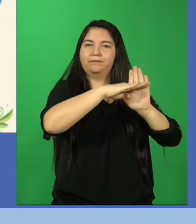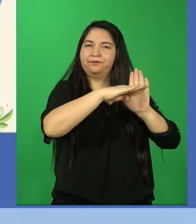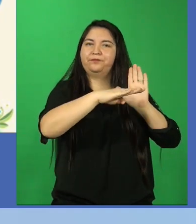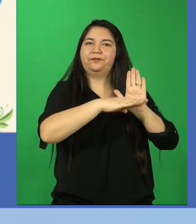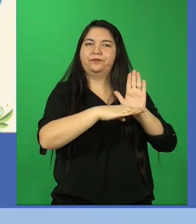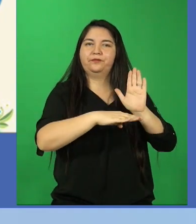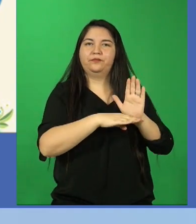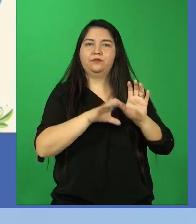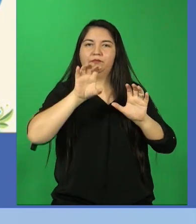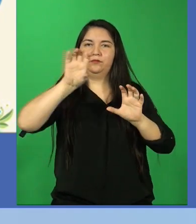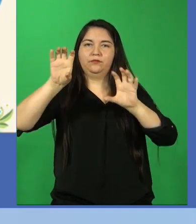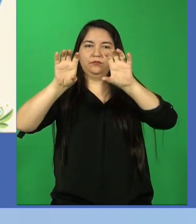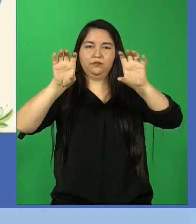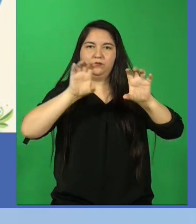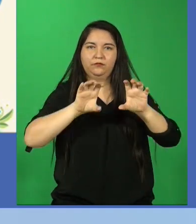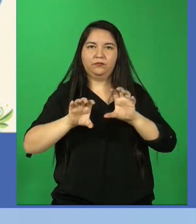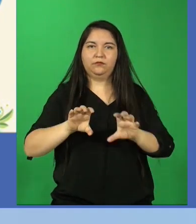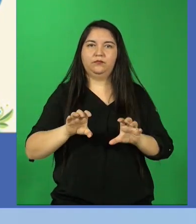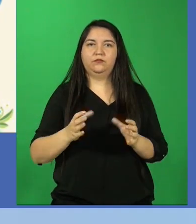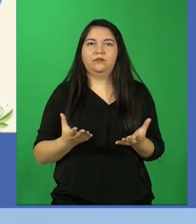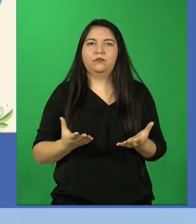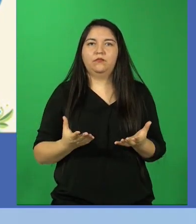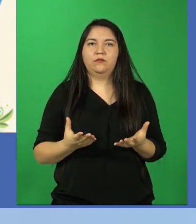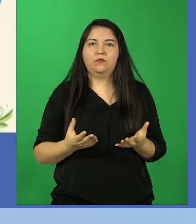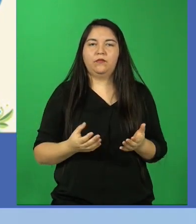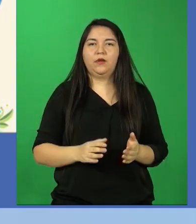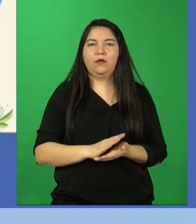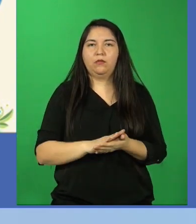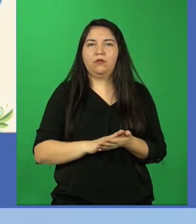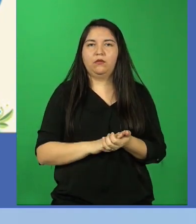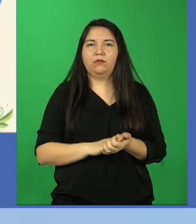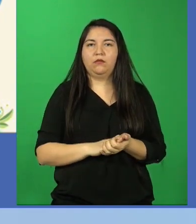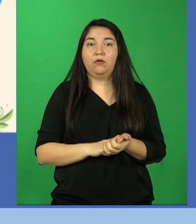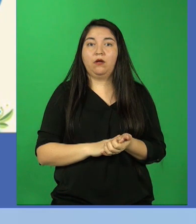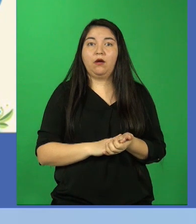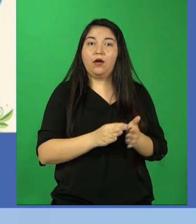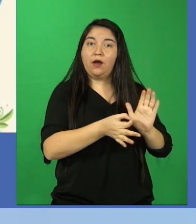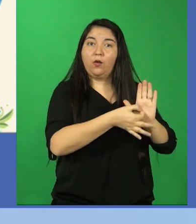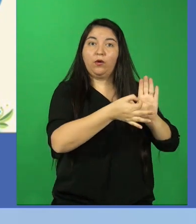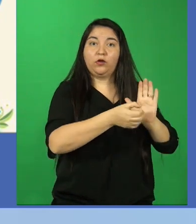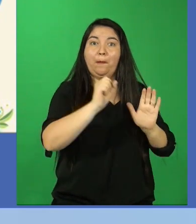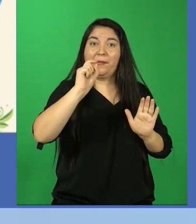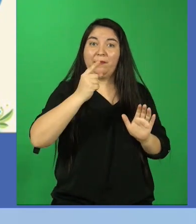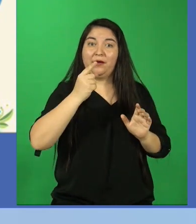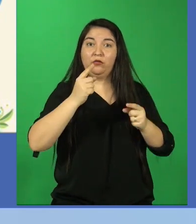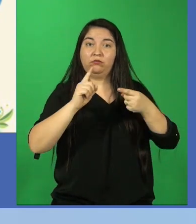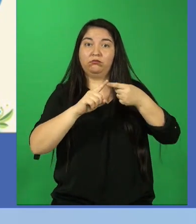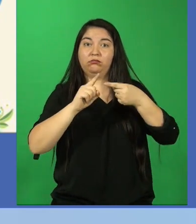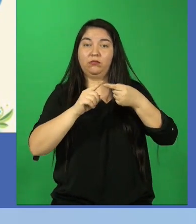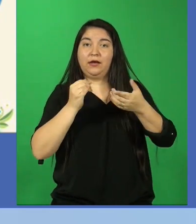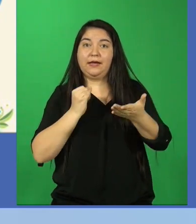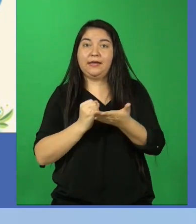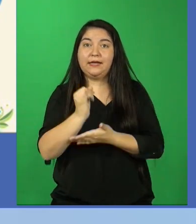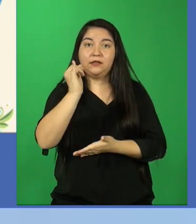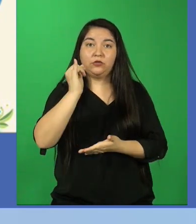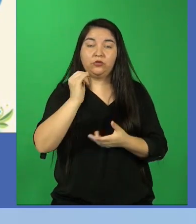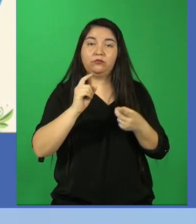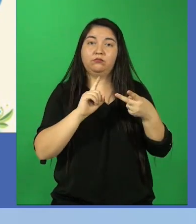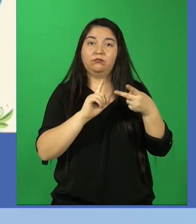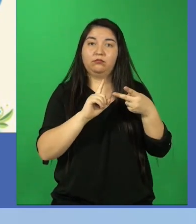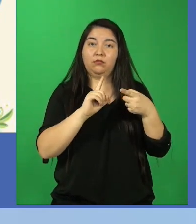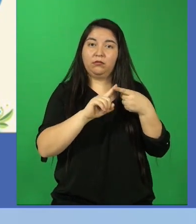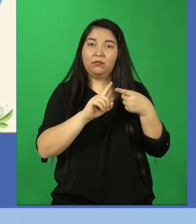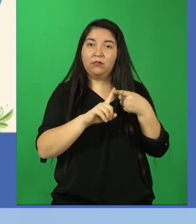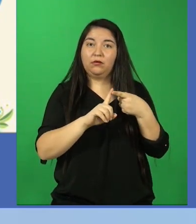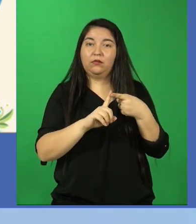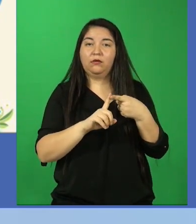La estructura del cuento, el cuento debe tener un inicio. En ese inicio